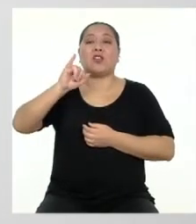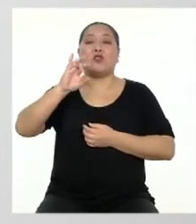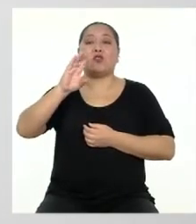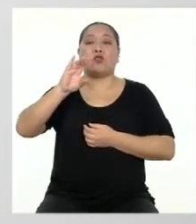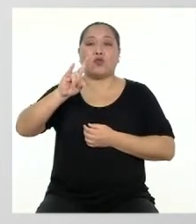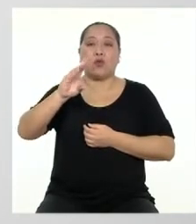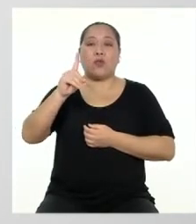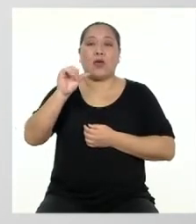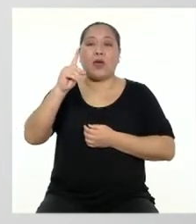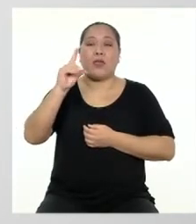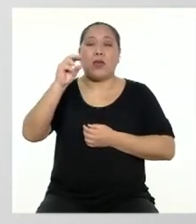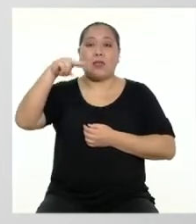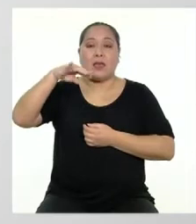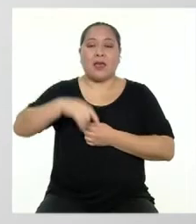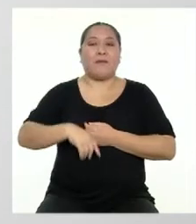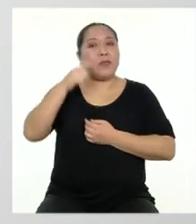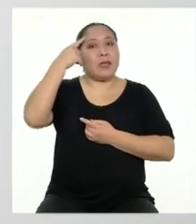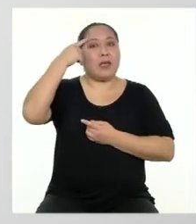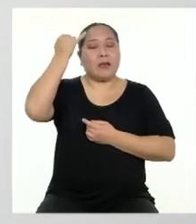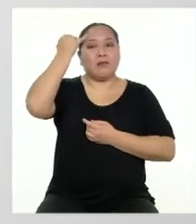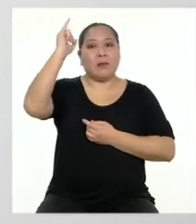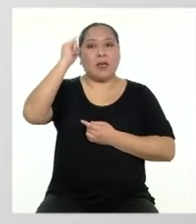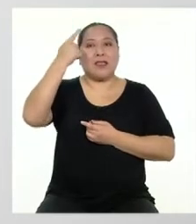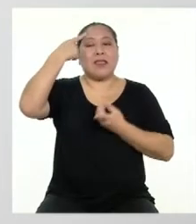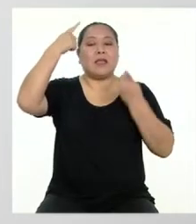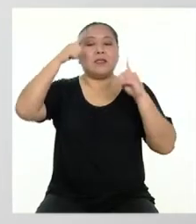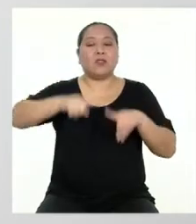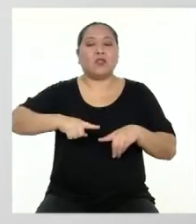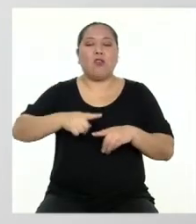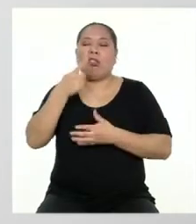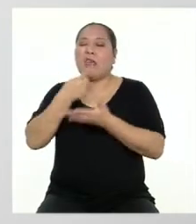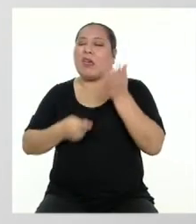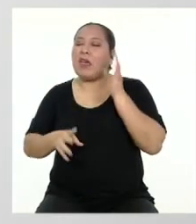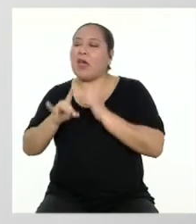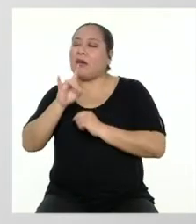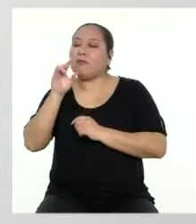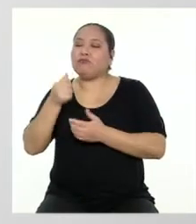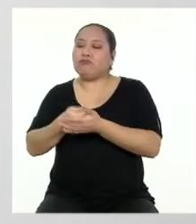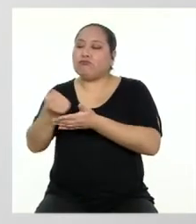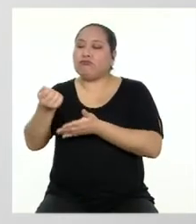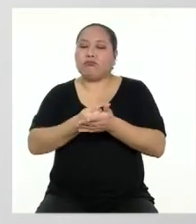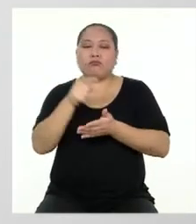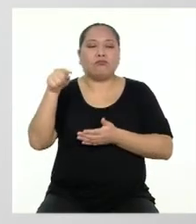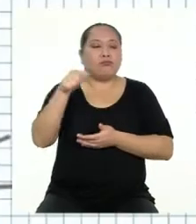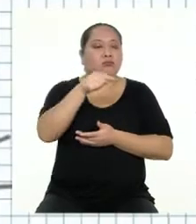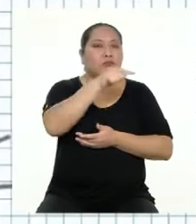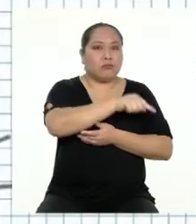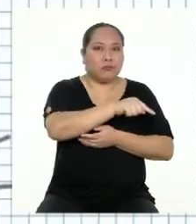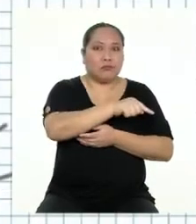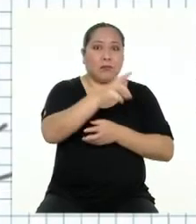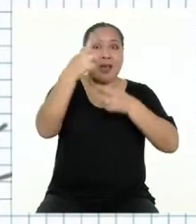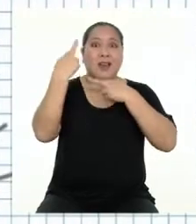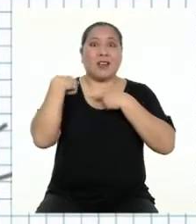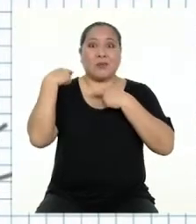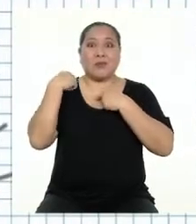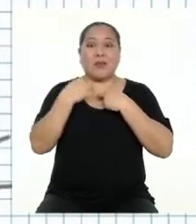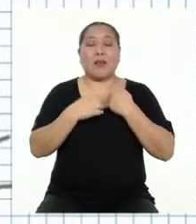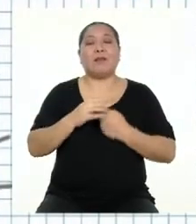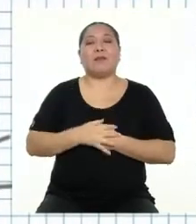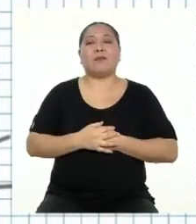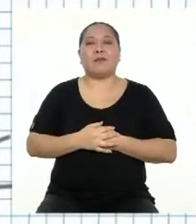tener la capacidad para elegir y acceder a los bienes y servicios de una manera responsable para alcanzar el bienestar. Empecemos por